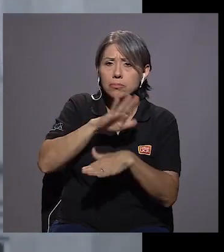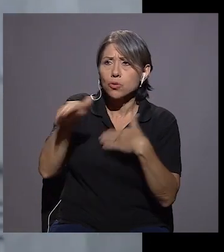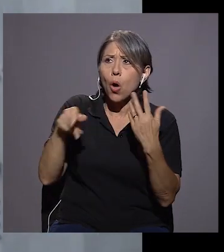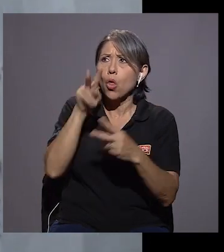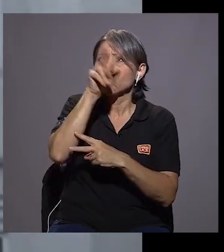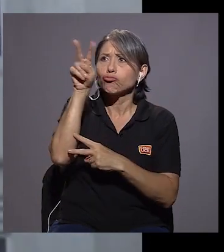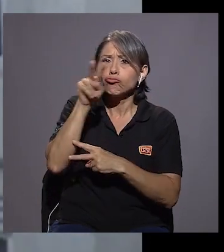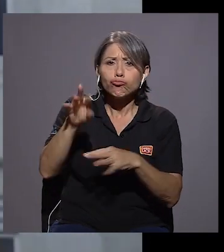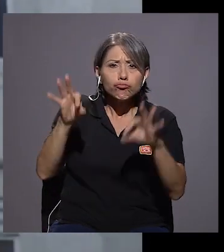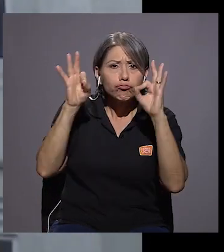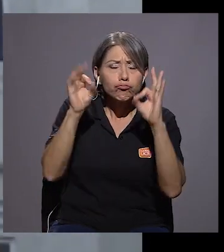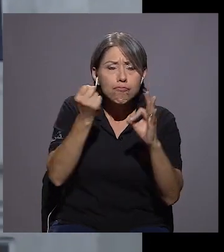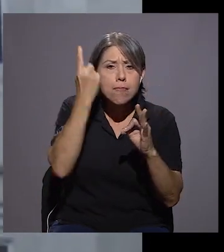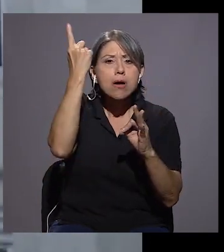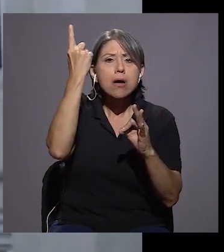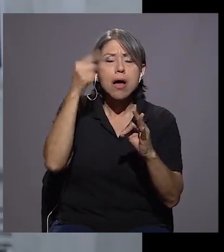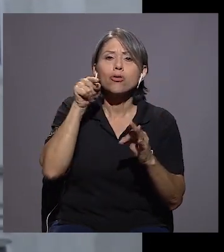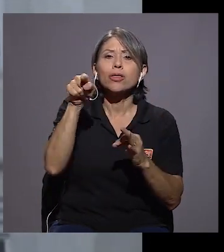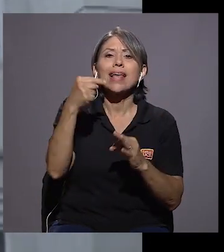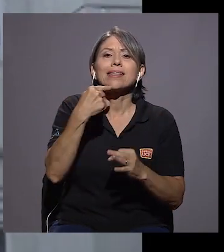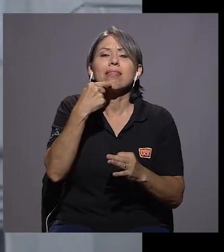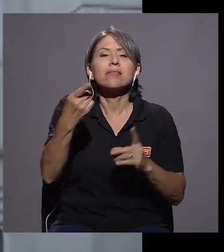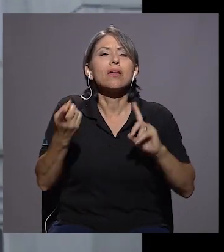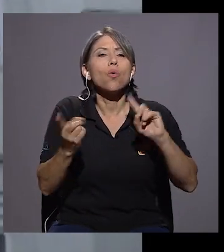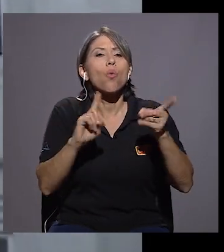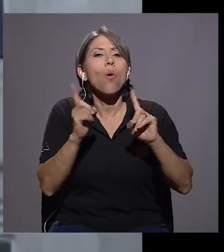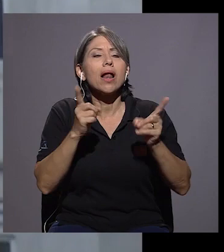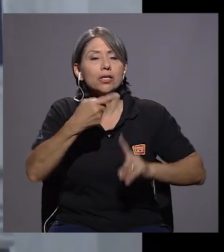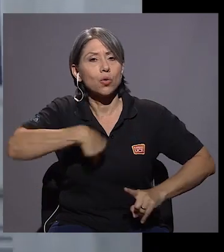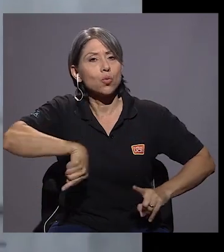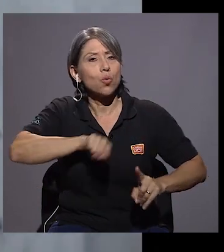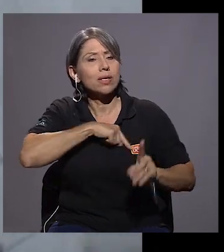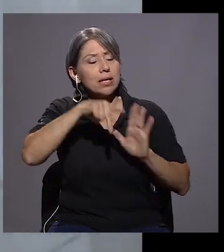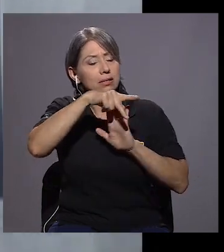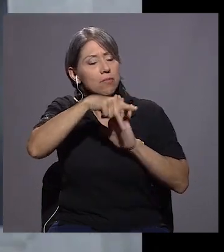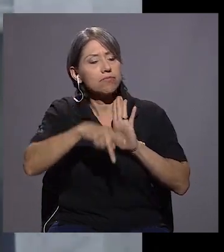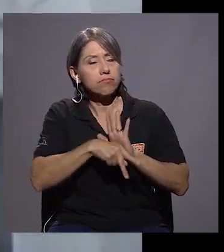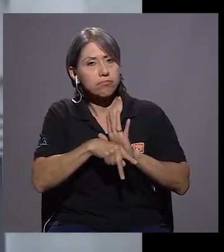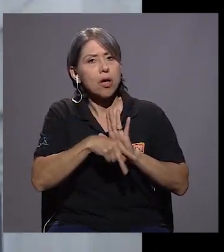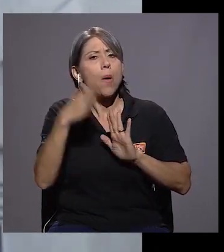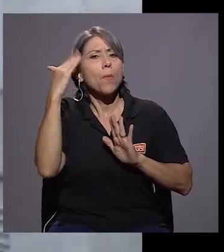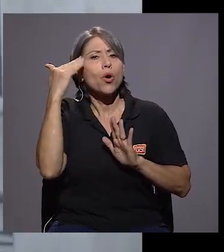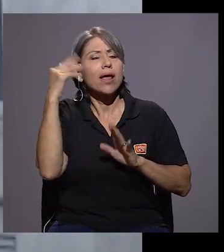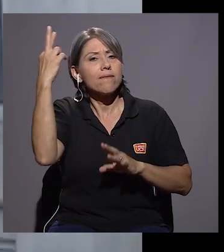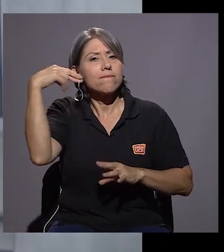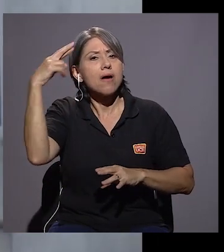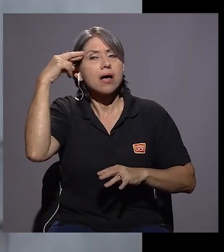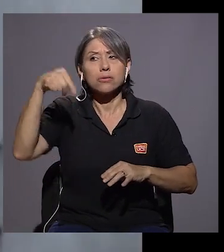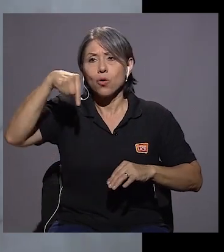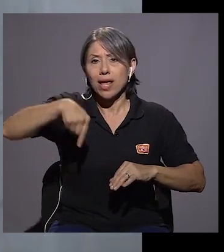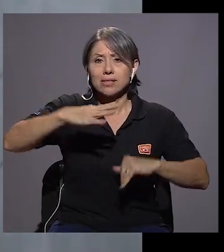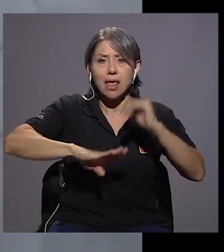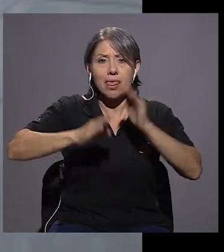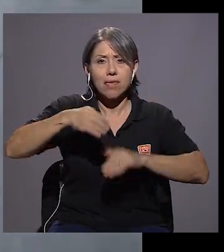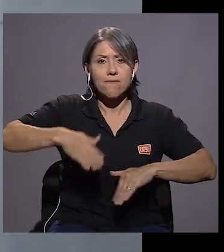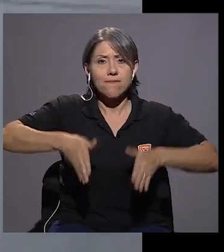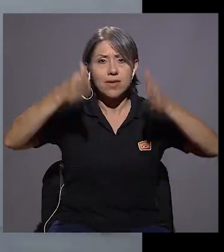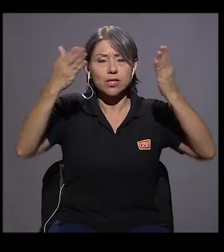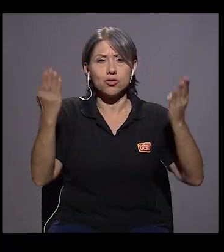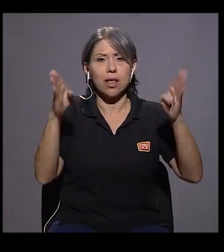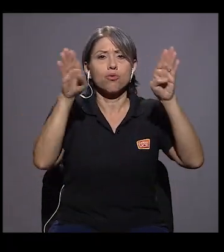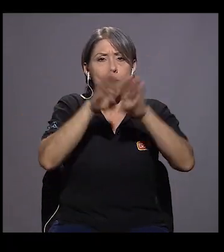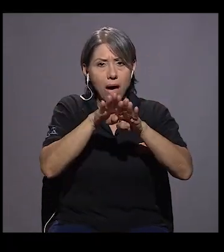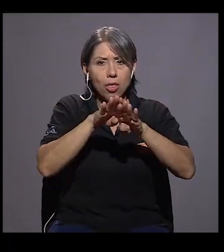los puntos, ¿no?, donde se está planteando cuáles son las consignas por las que este edificio está tomado y todos estos